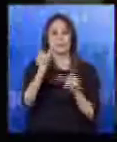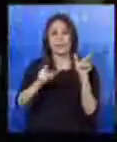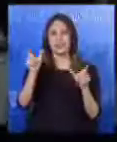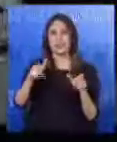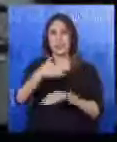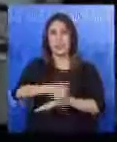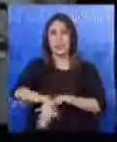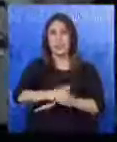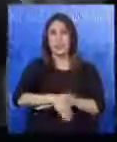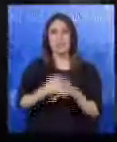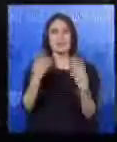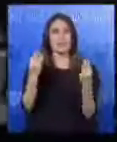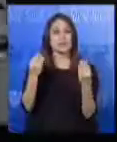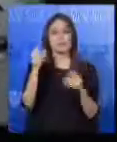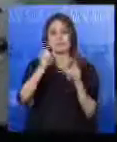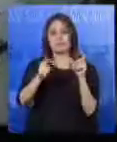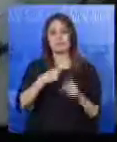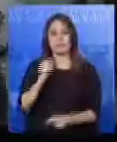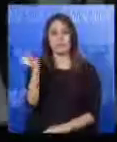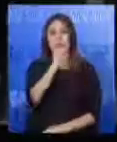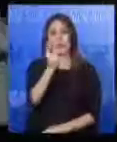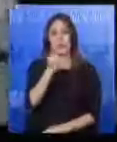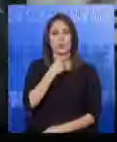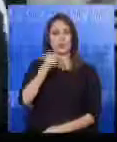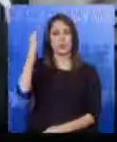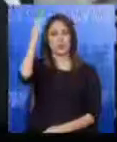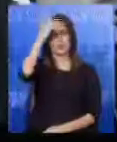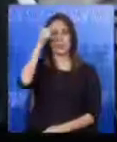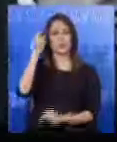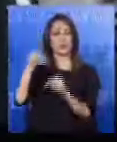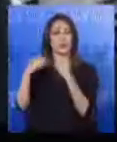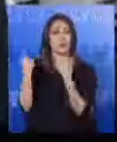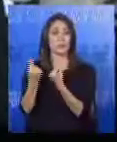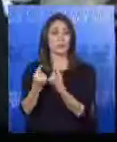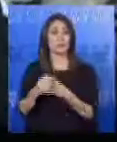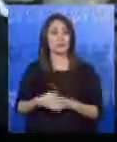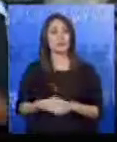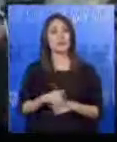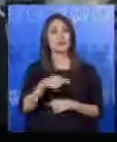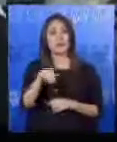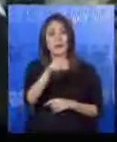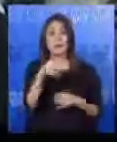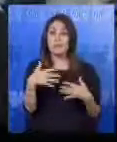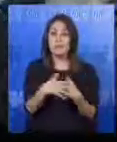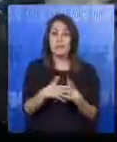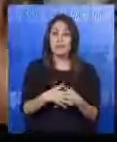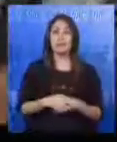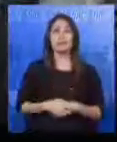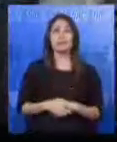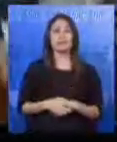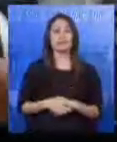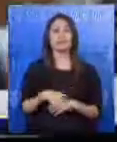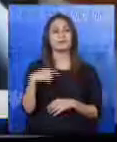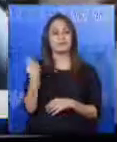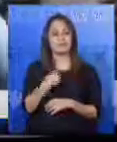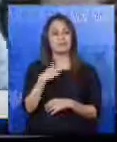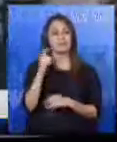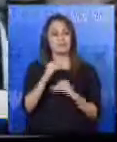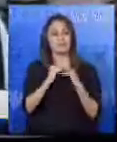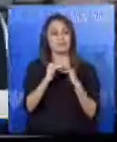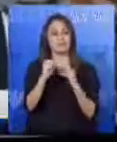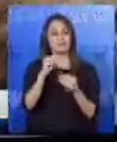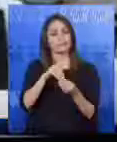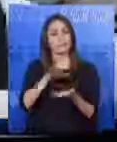calles no faltaron quienes se oponen a la posesión de Trump. No hay que tener tanto miedo, sino que hay que tratar de llevar las cosas como tienen que